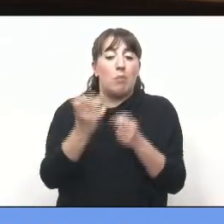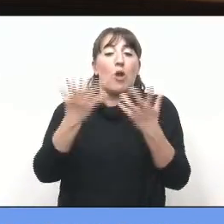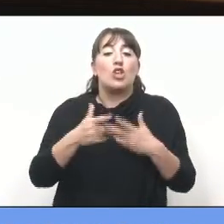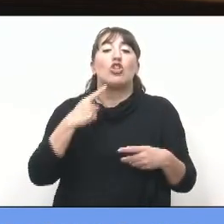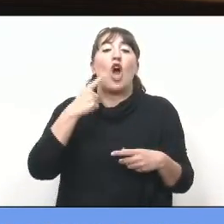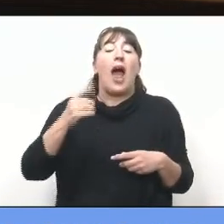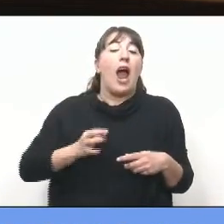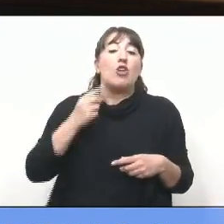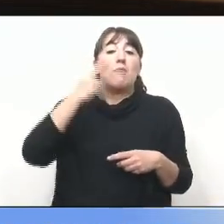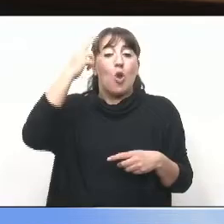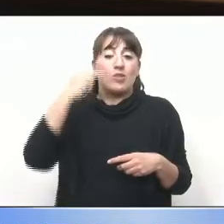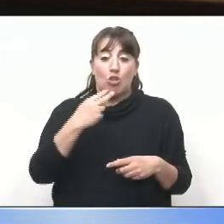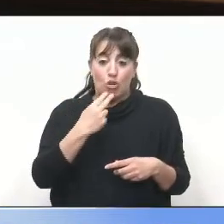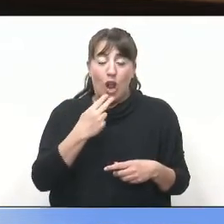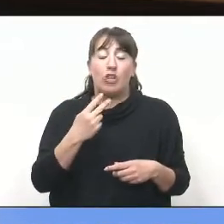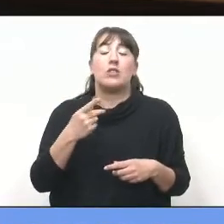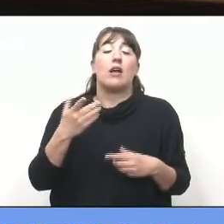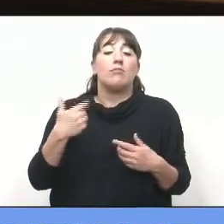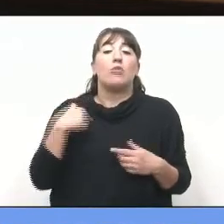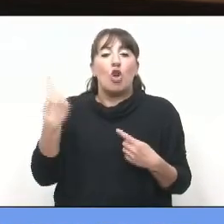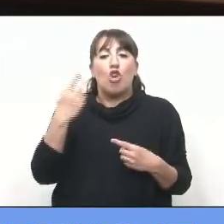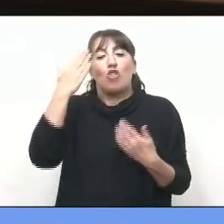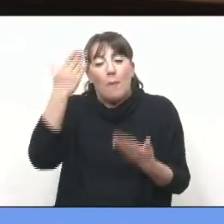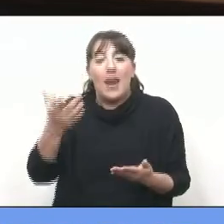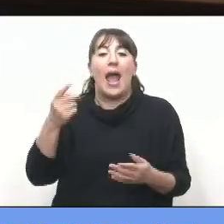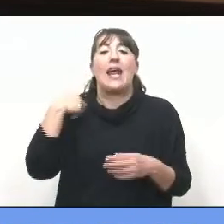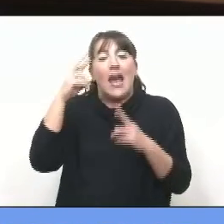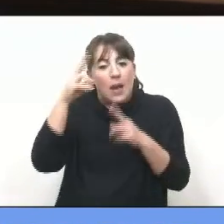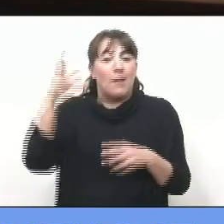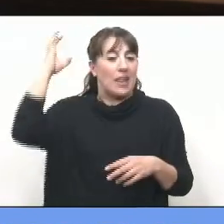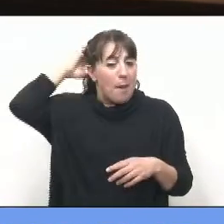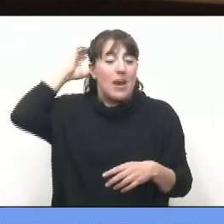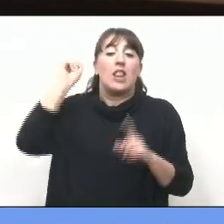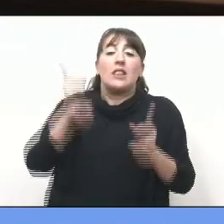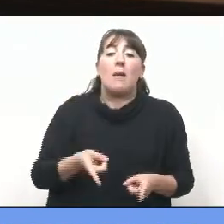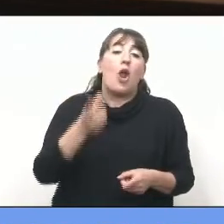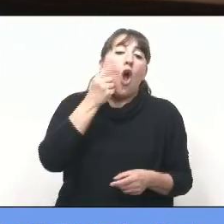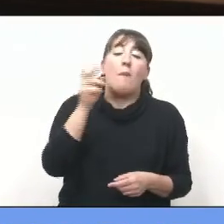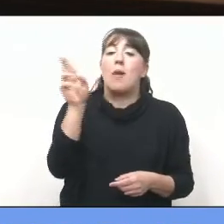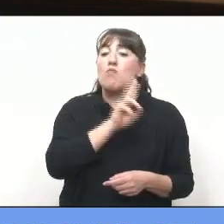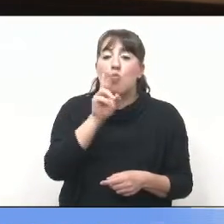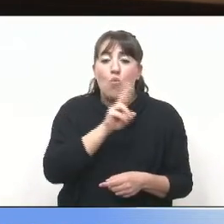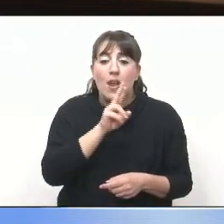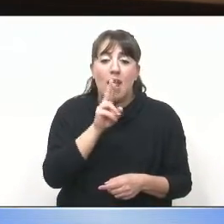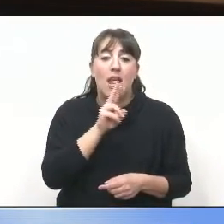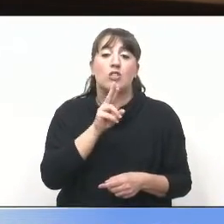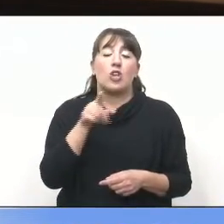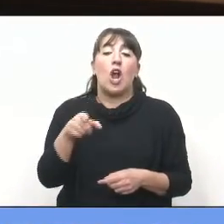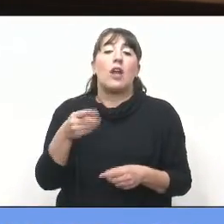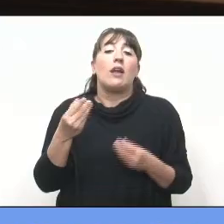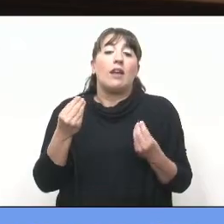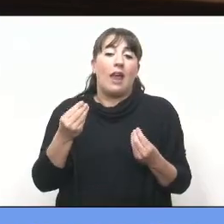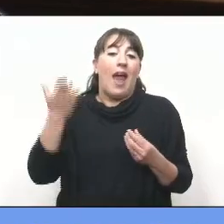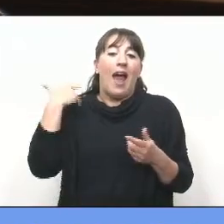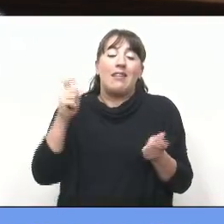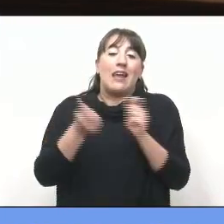así que vaya nuestro homenaje nuestro respeto a eva perón y a los hombres y mujeres y quizás al punto de inflexión que se ha dado